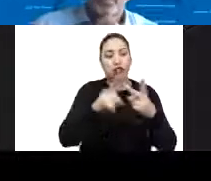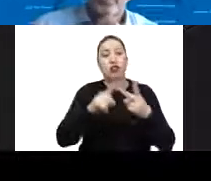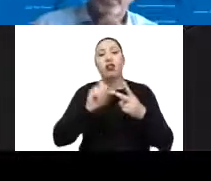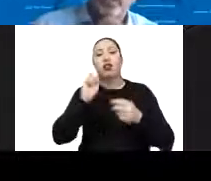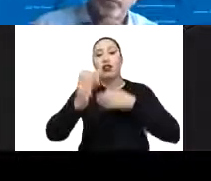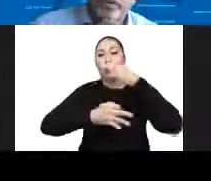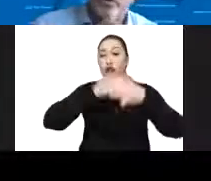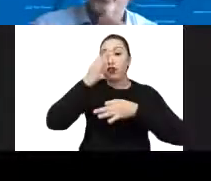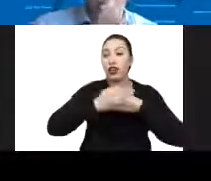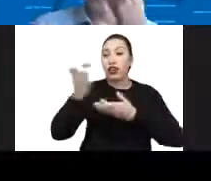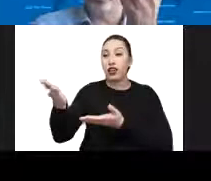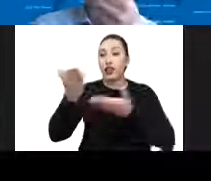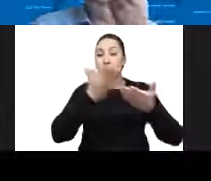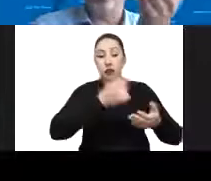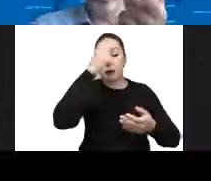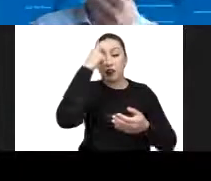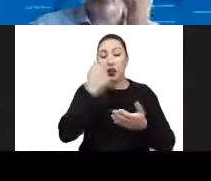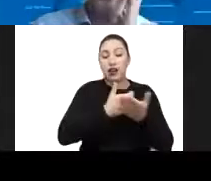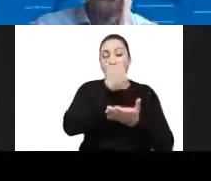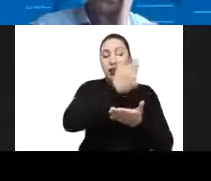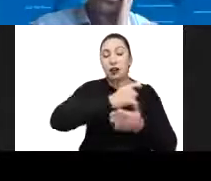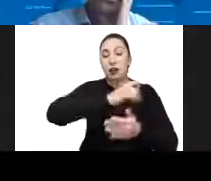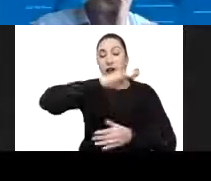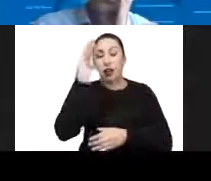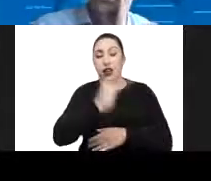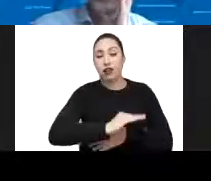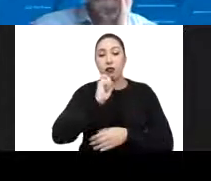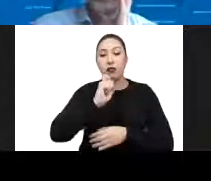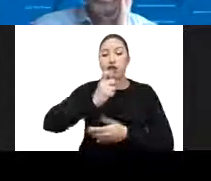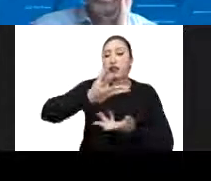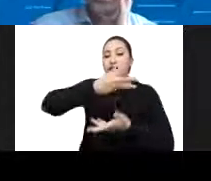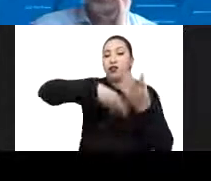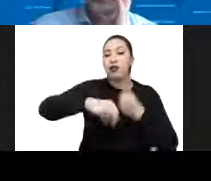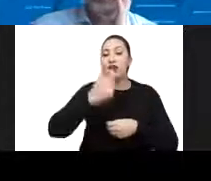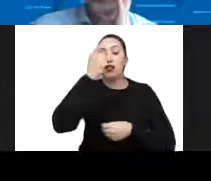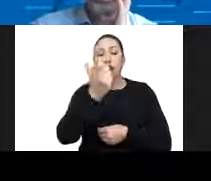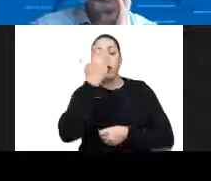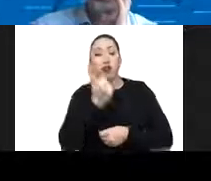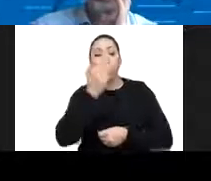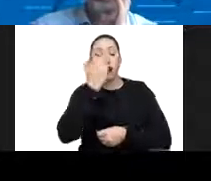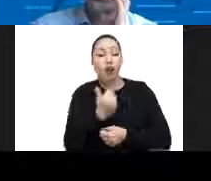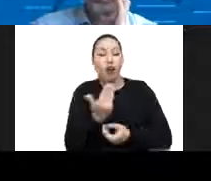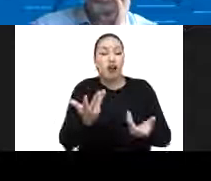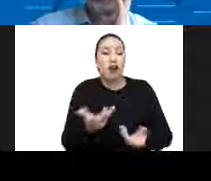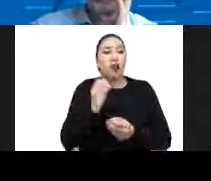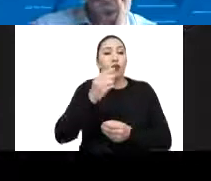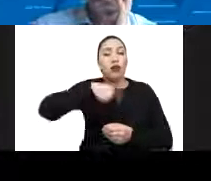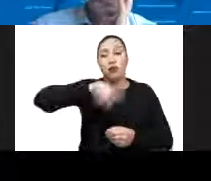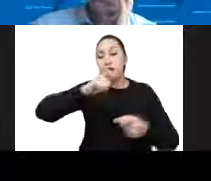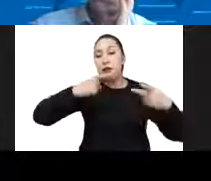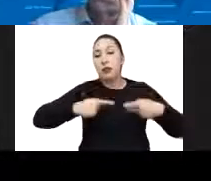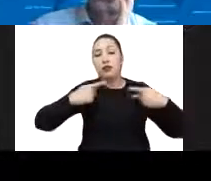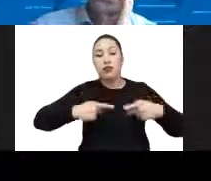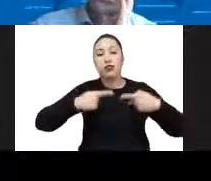permiten proveer el servicio, y seguimos así, es un círculo vicioso hacia la baja y donde el sector o los operadores se